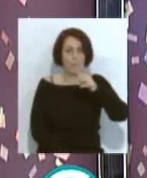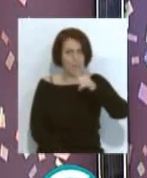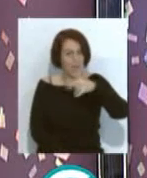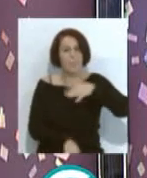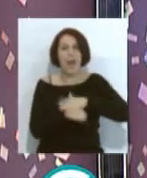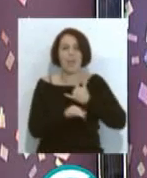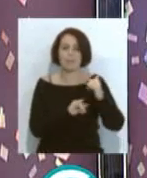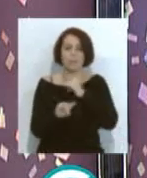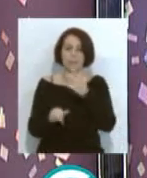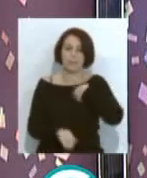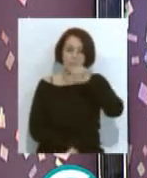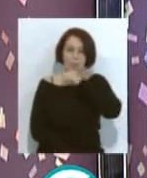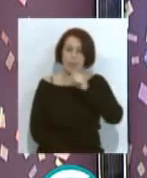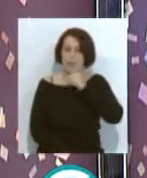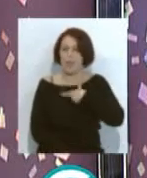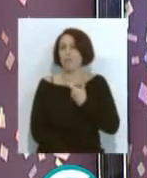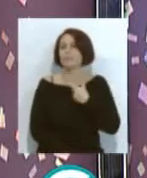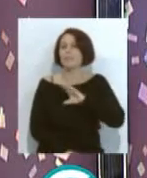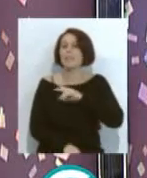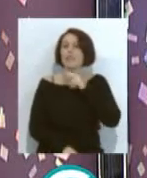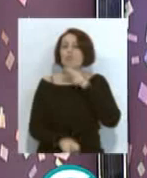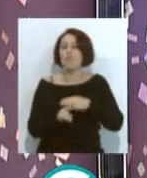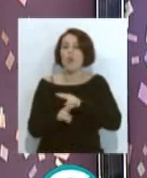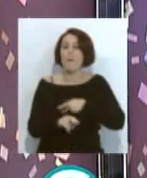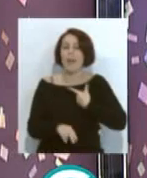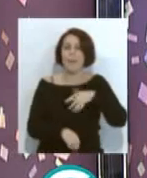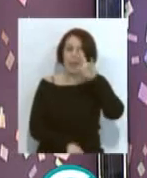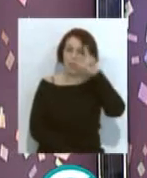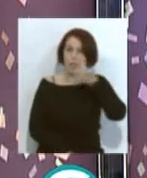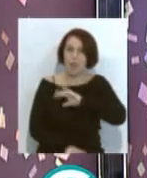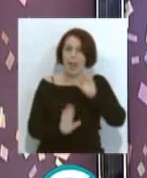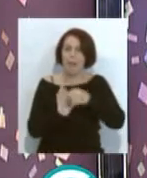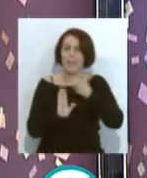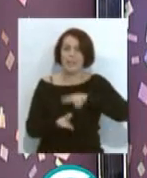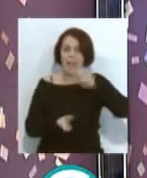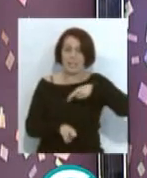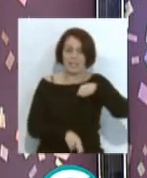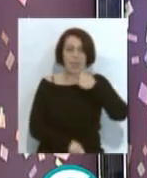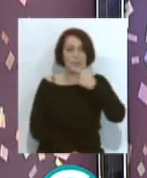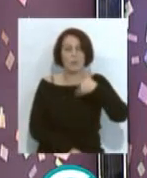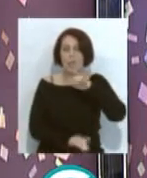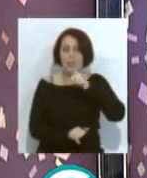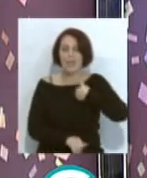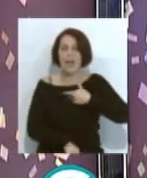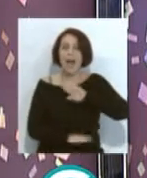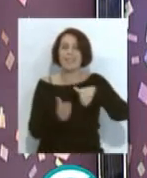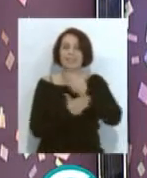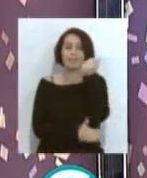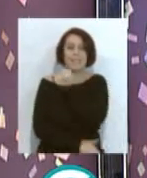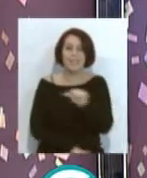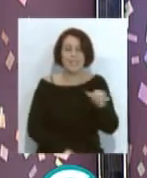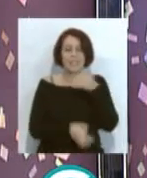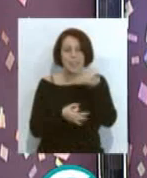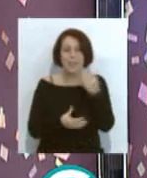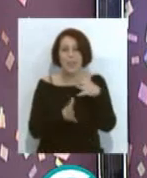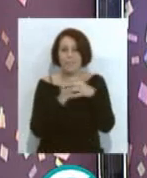disfrutar con un paso doble de La Maldición de la Lapa Negra. Con ese paso doble les decimos hoy adiós y hasta la semana que viene, como